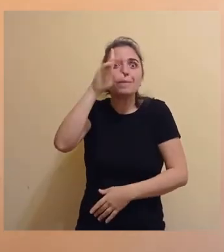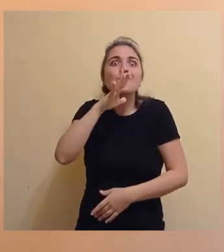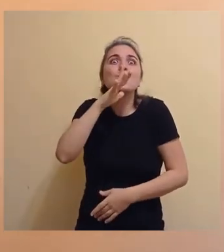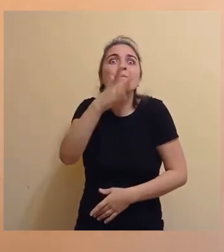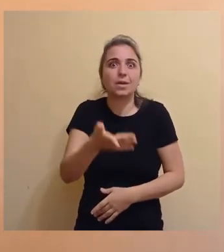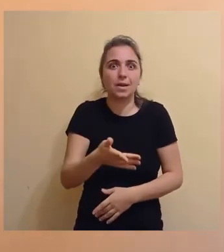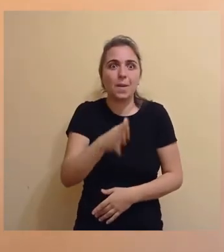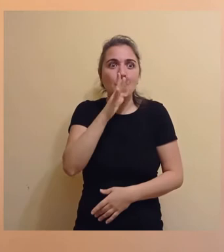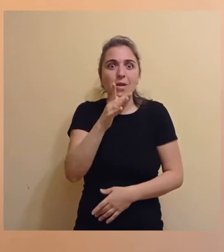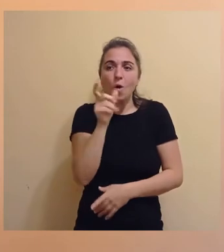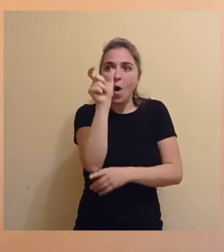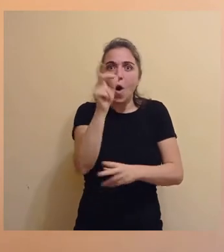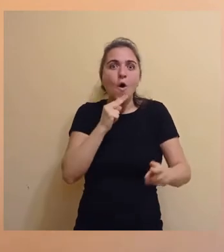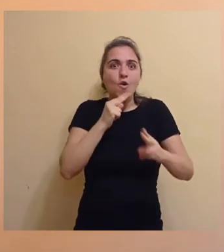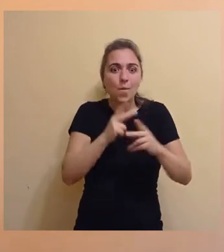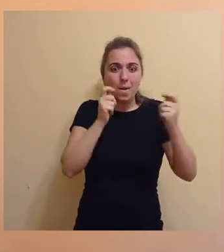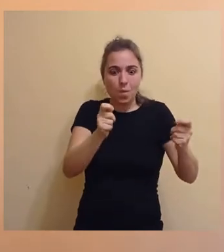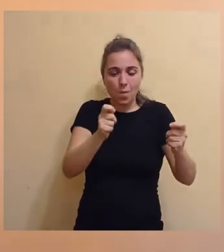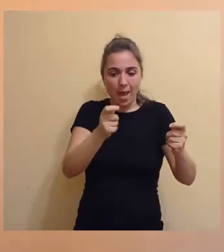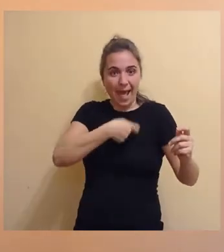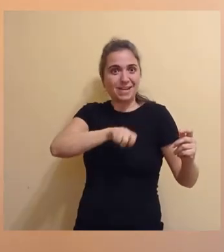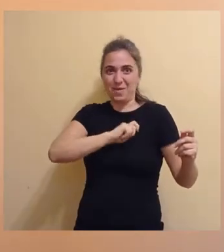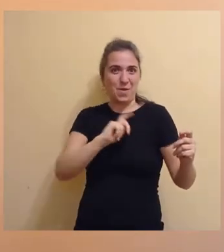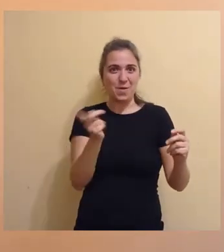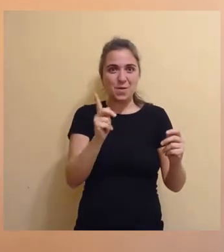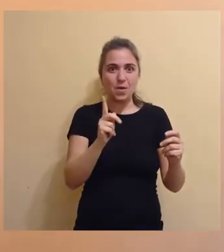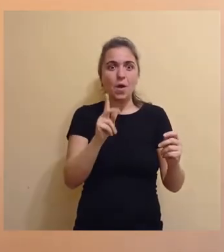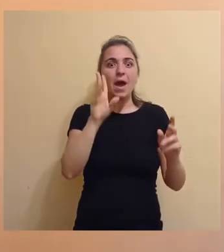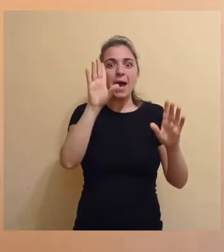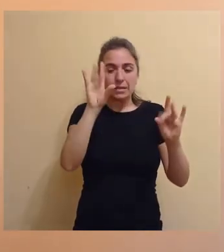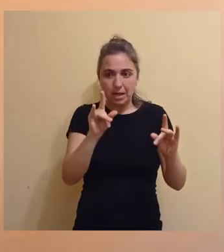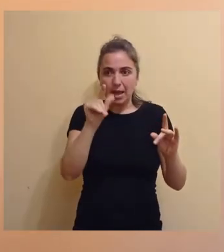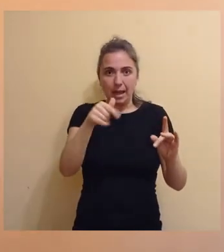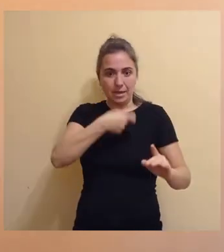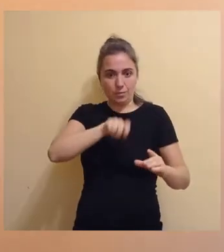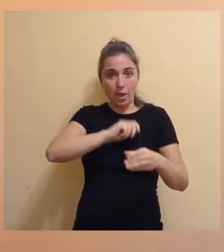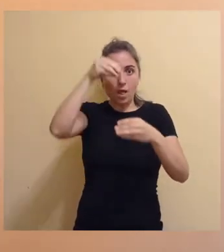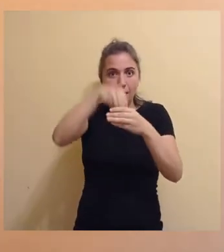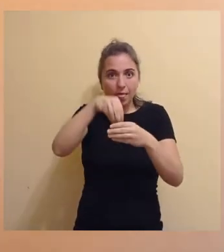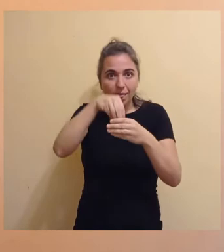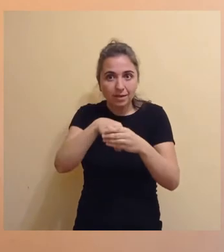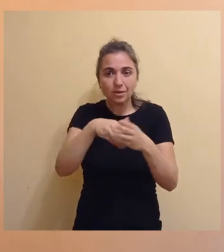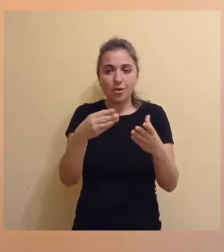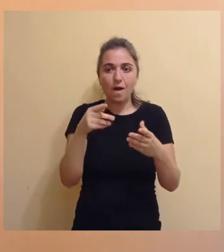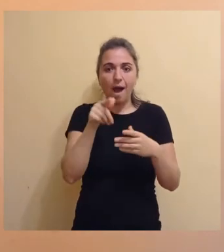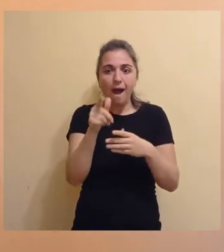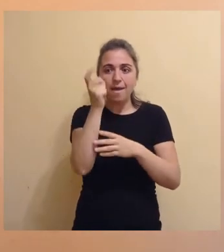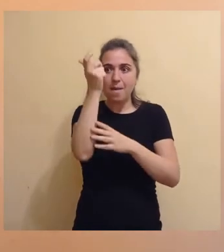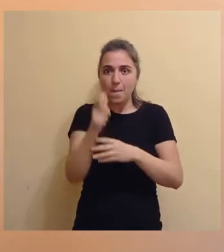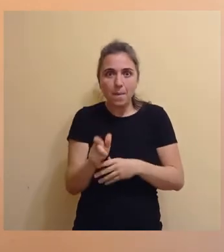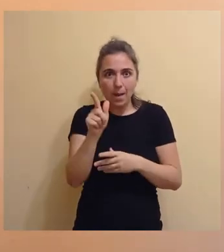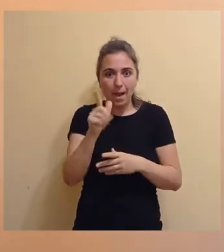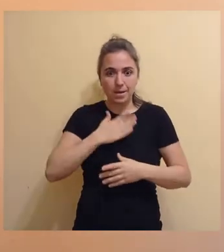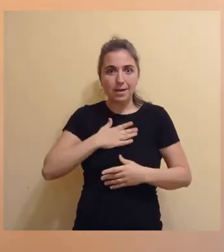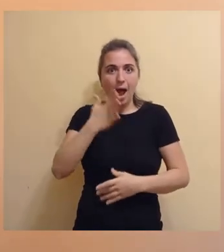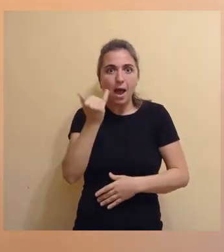lo saben? Porque no les llamamos por su nombre en nuestra lengua, ¿no? Sí tenemos palabras de sobra en